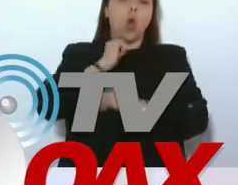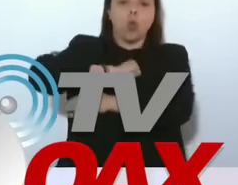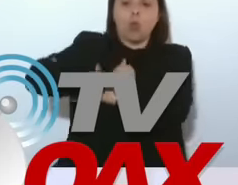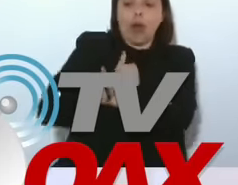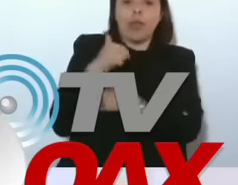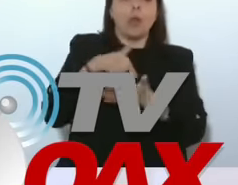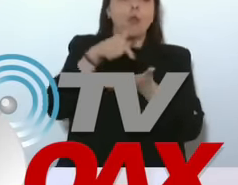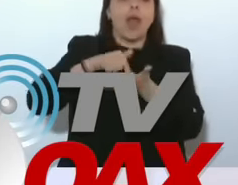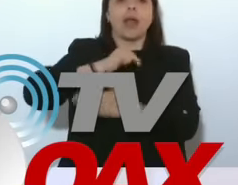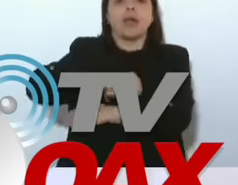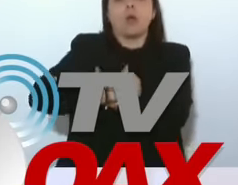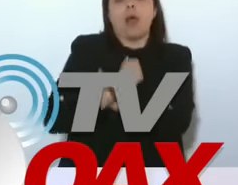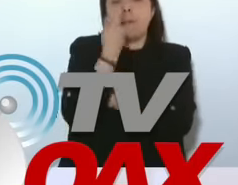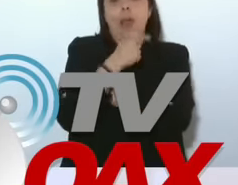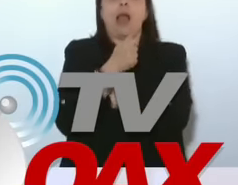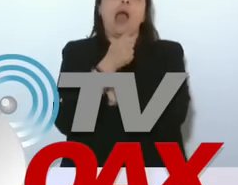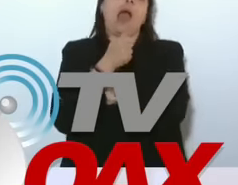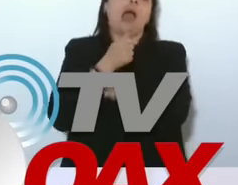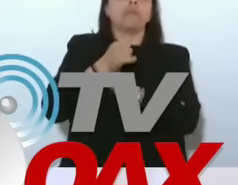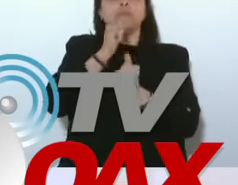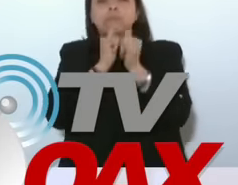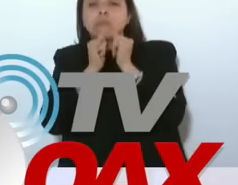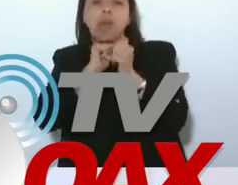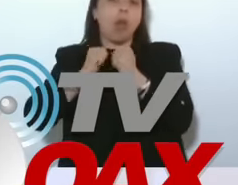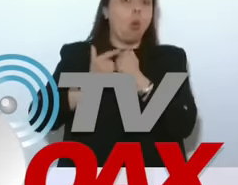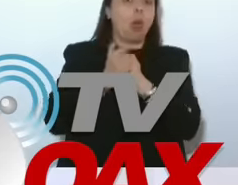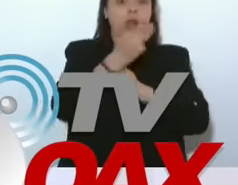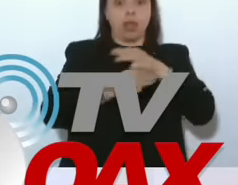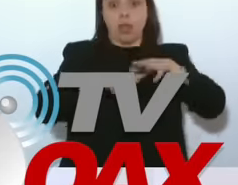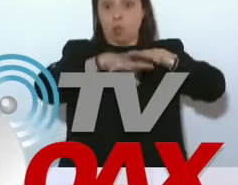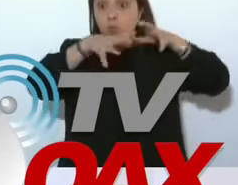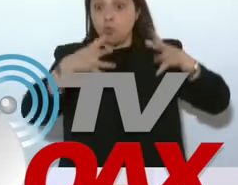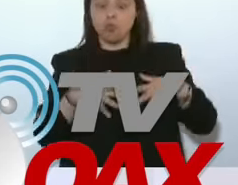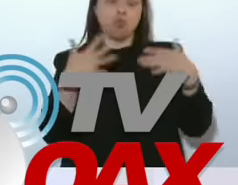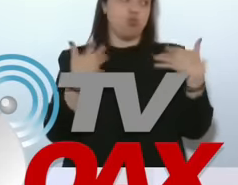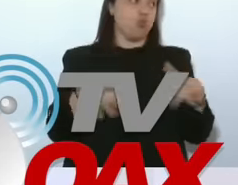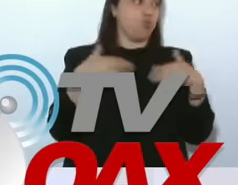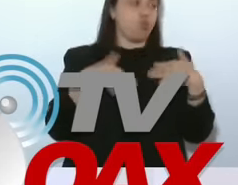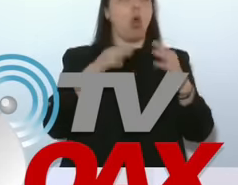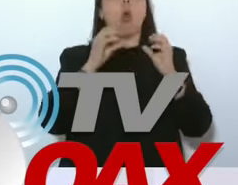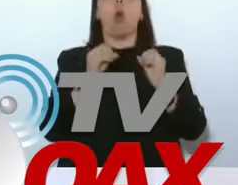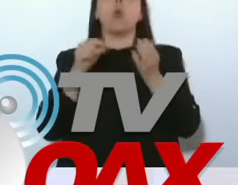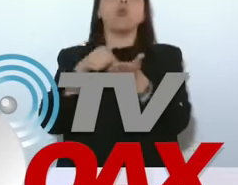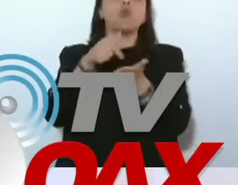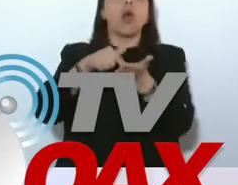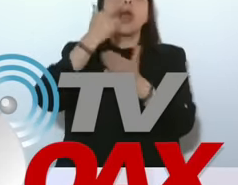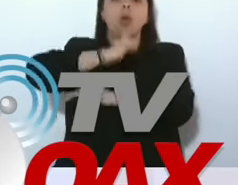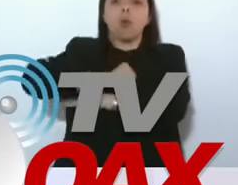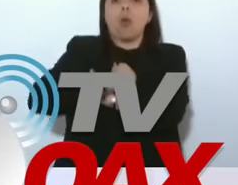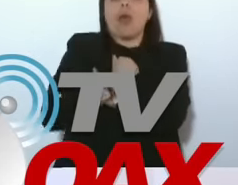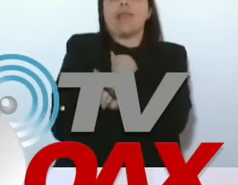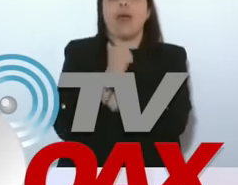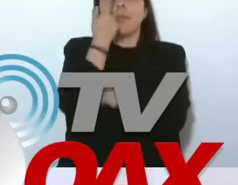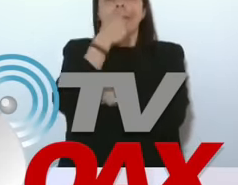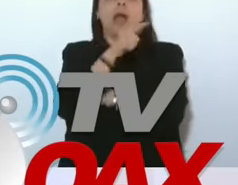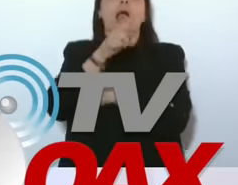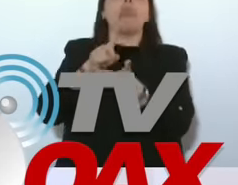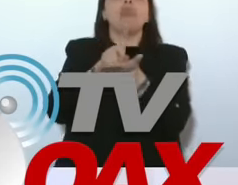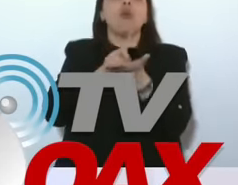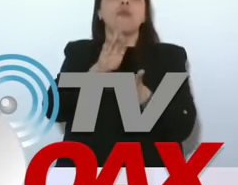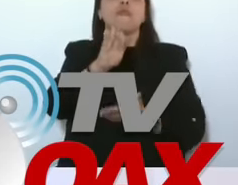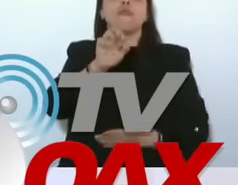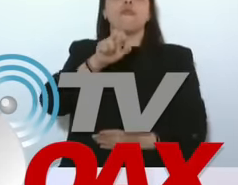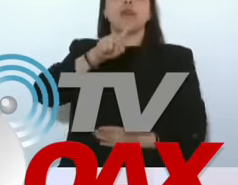del mundo, o el almacén de fentanilo más grande del